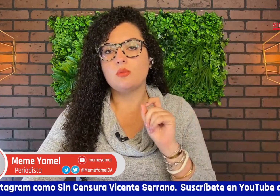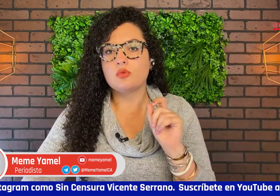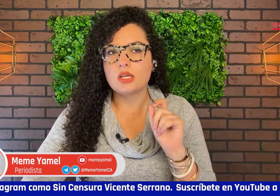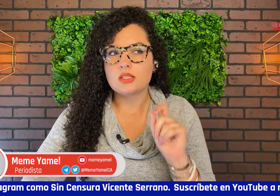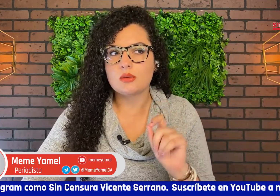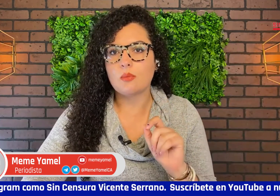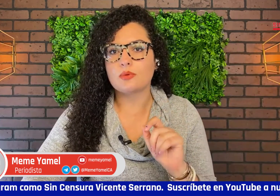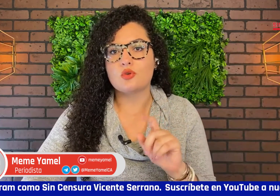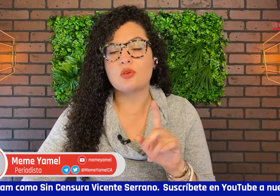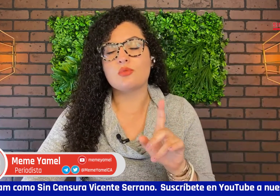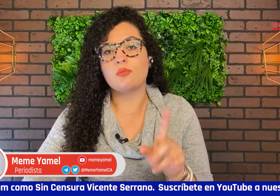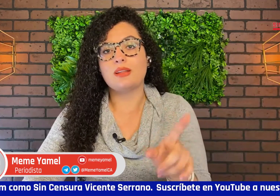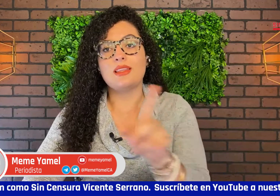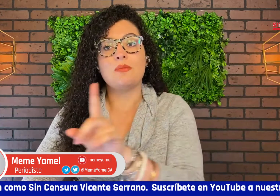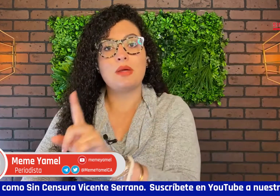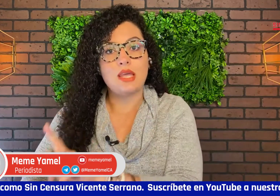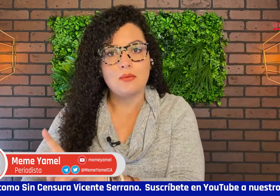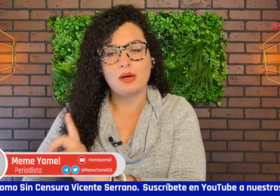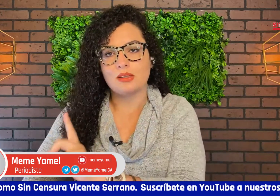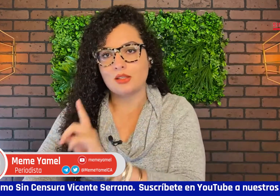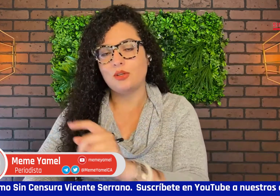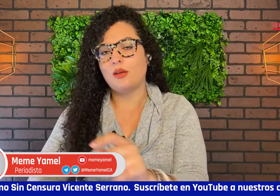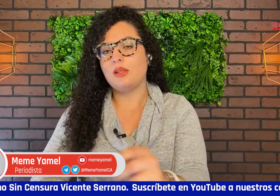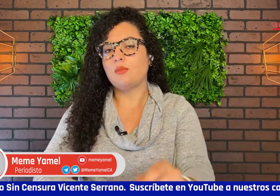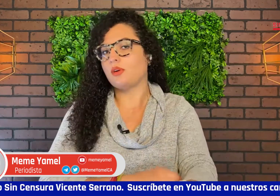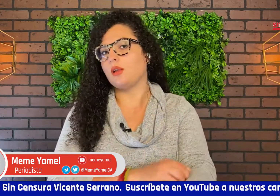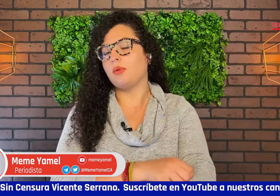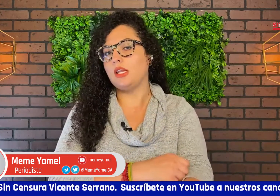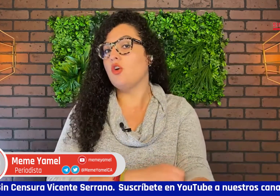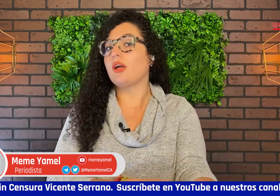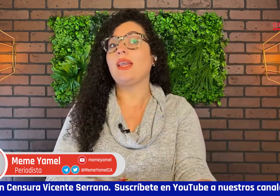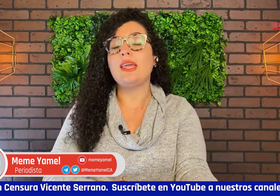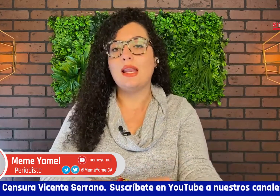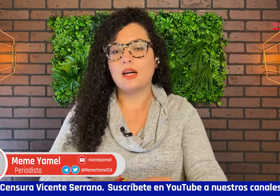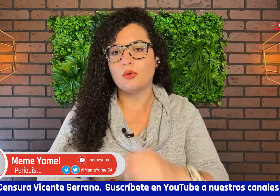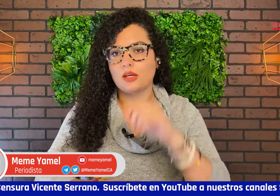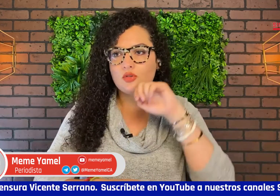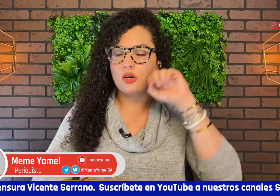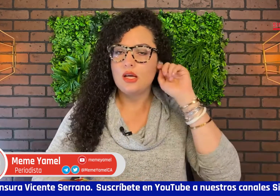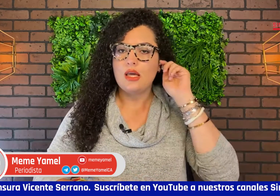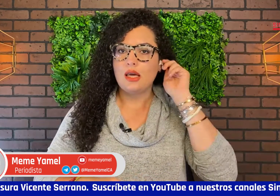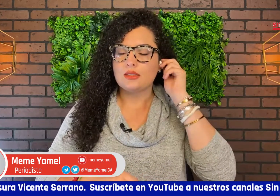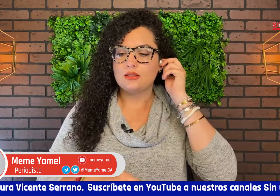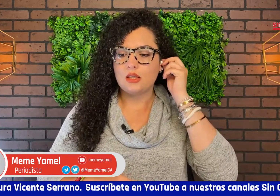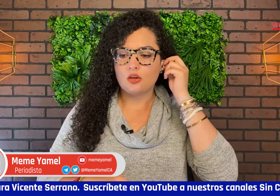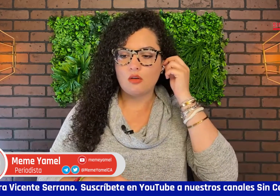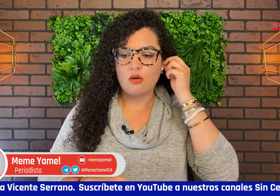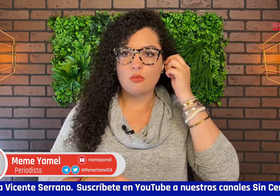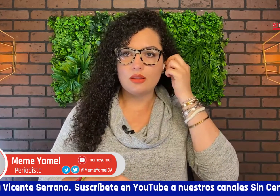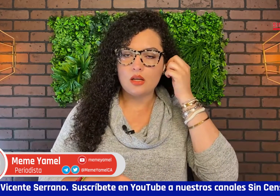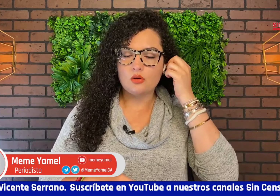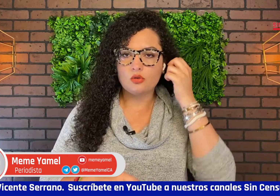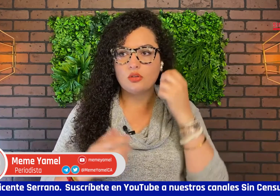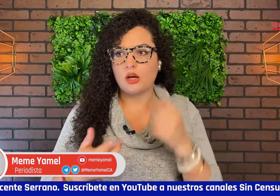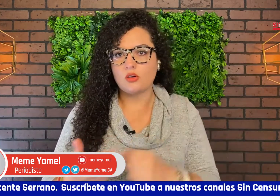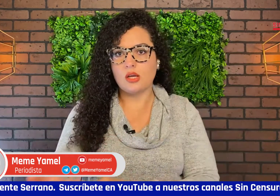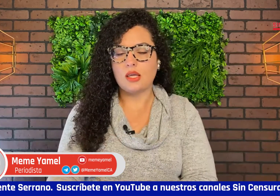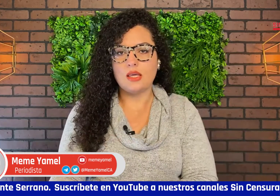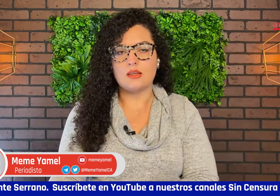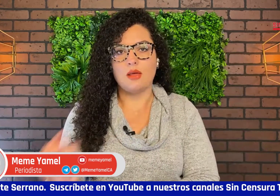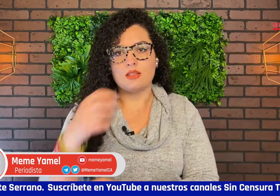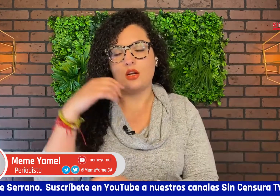hubo muchísima oposición por parte del PT, particularmente porque el PT no quería la revocación. Yo quiero argumentar incluso otra